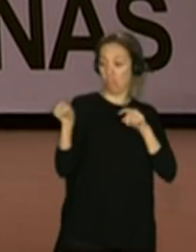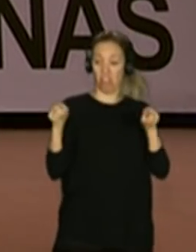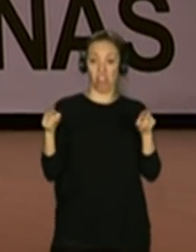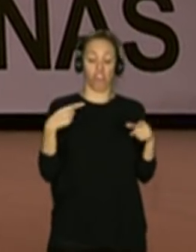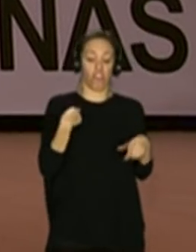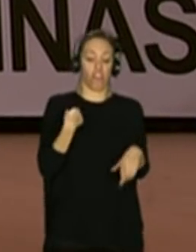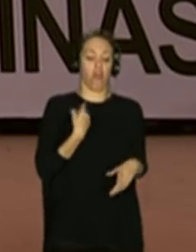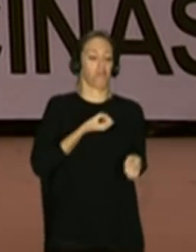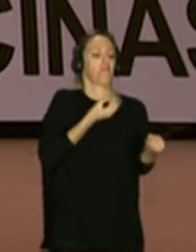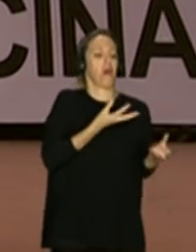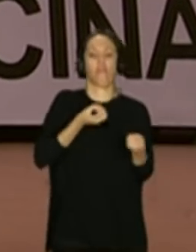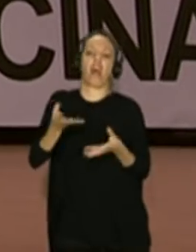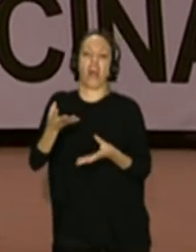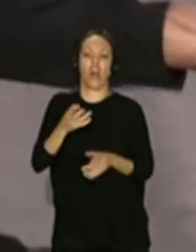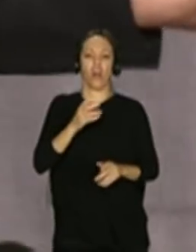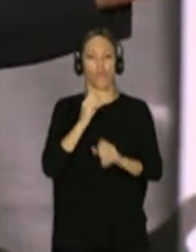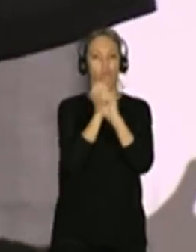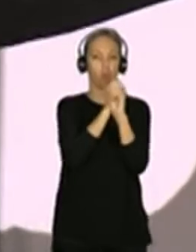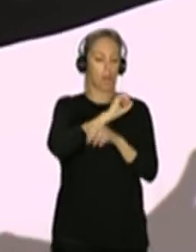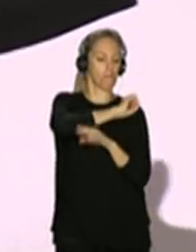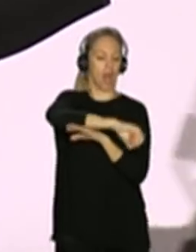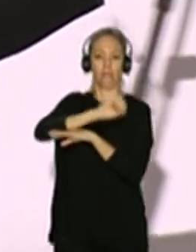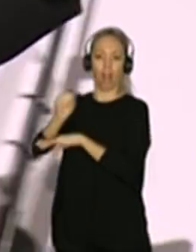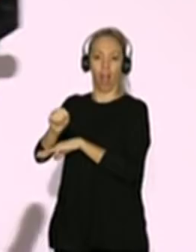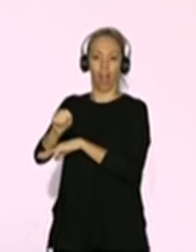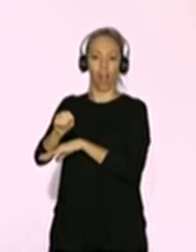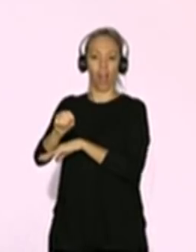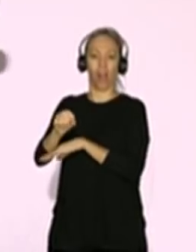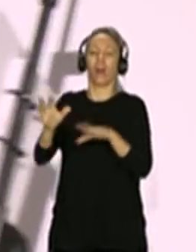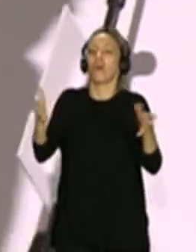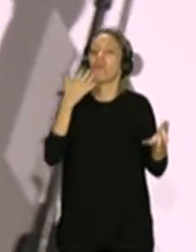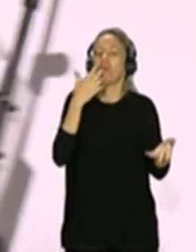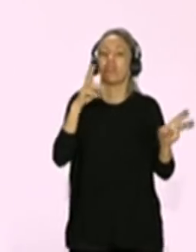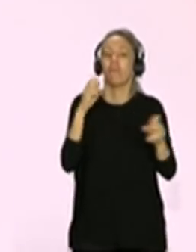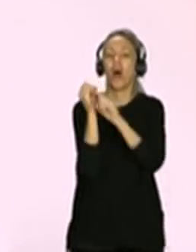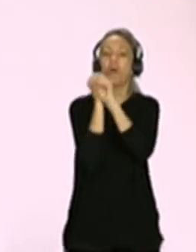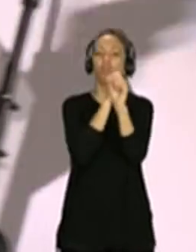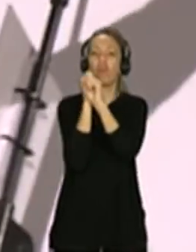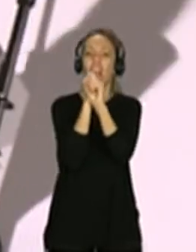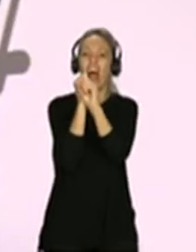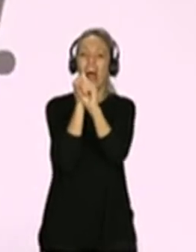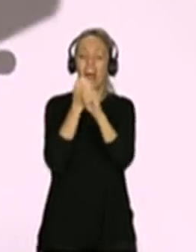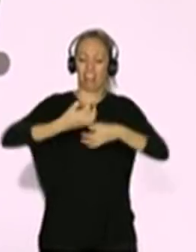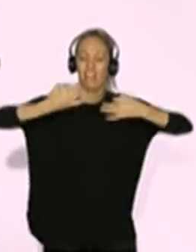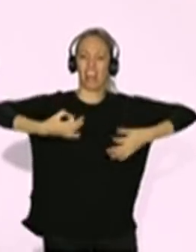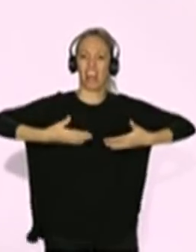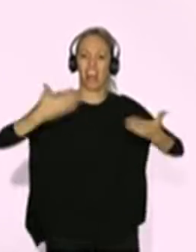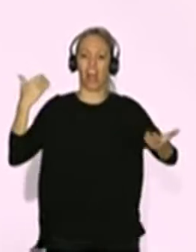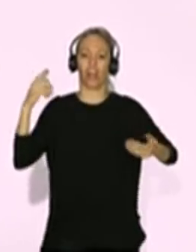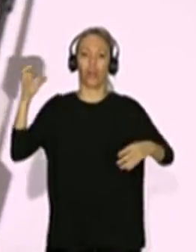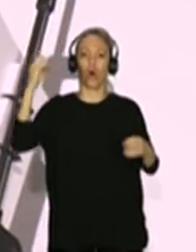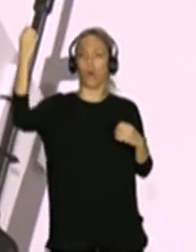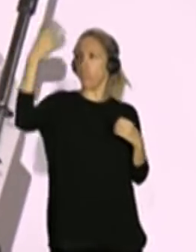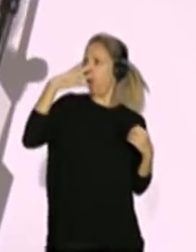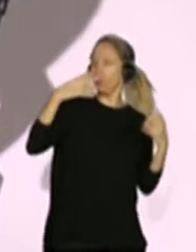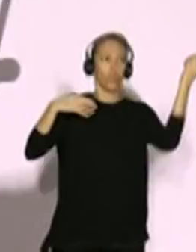¿Esto qué fue? ¿Eh? ¿Dónde están las murgas verdaderas? ¿Eh? Que me destrozan la retina con tanto fast, fast. Me